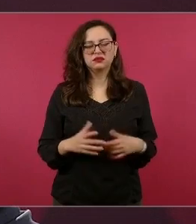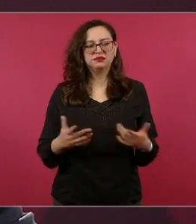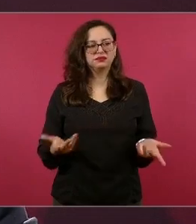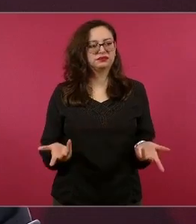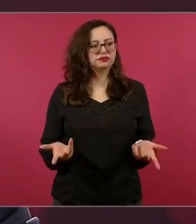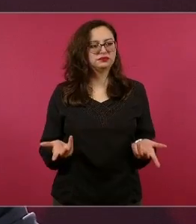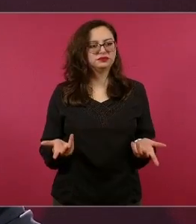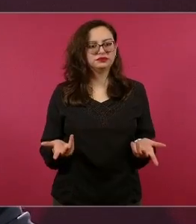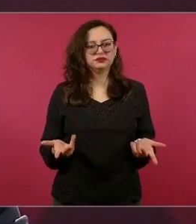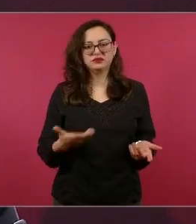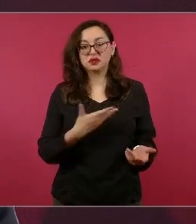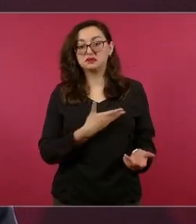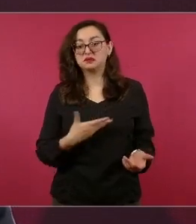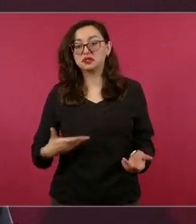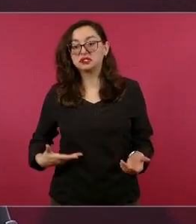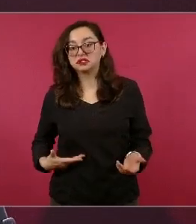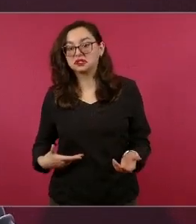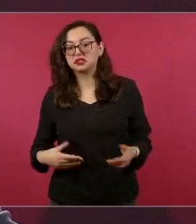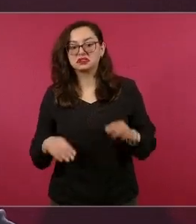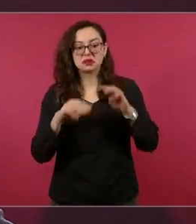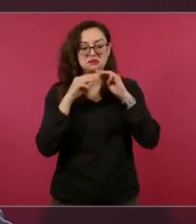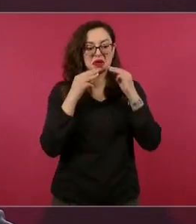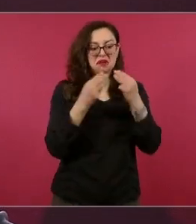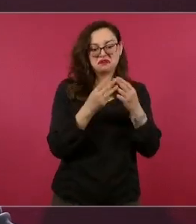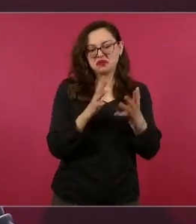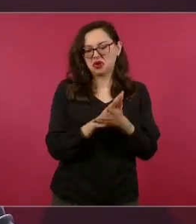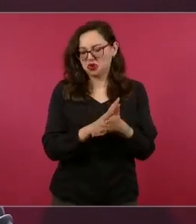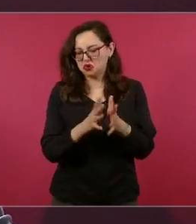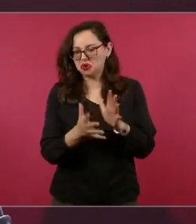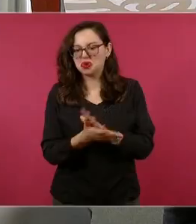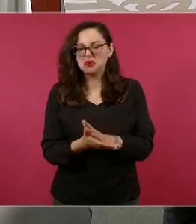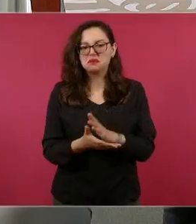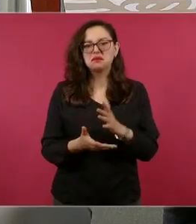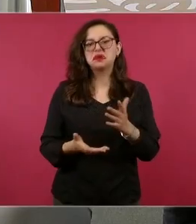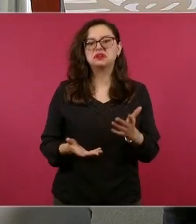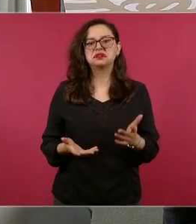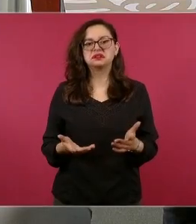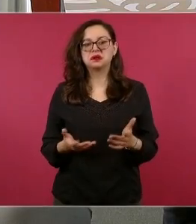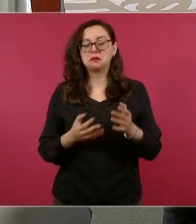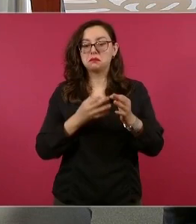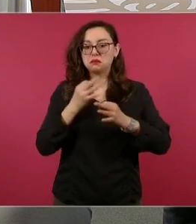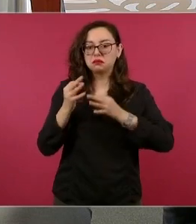vinculación del presidente con los narcotraficantes.